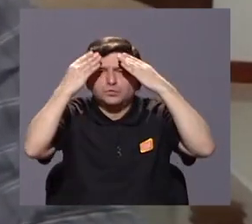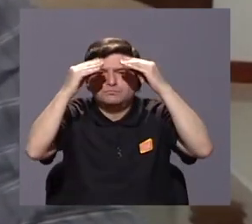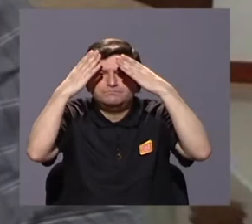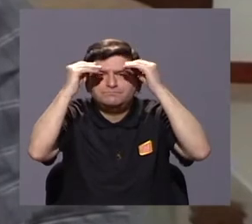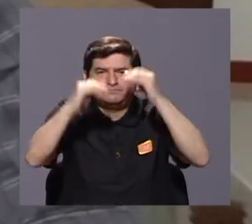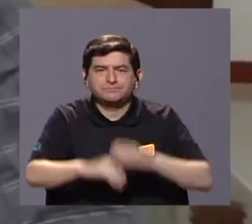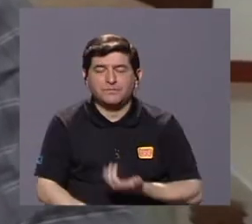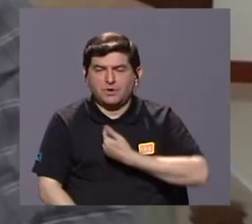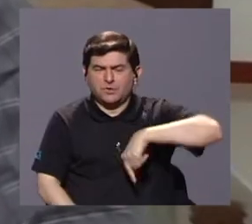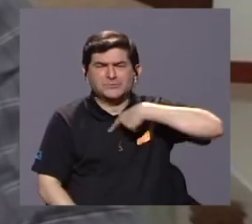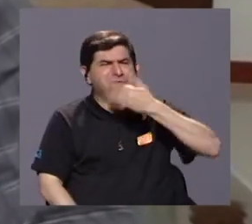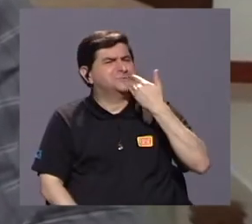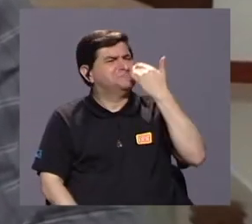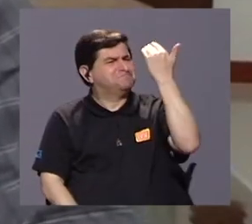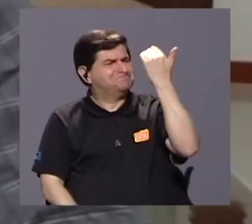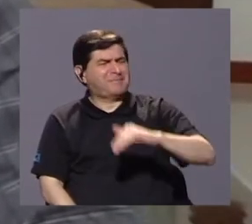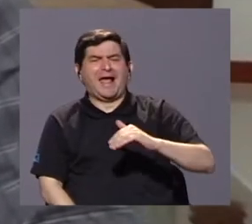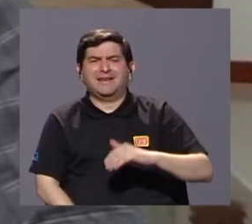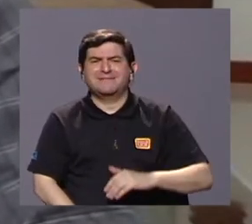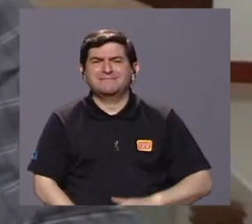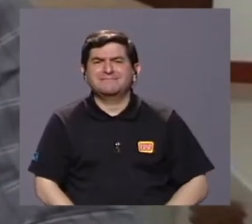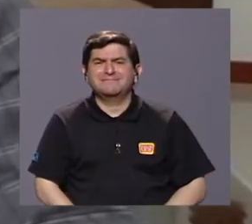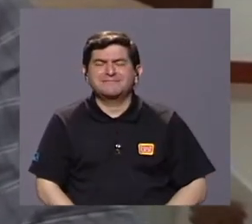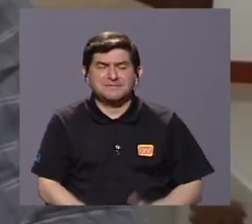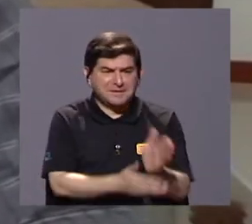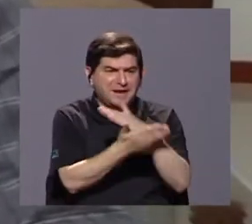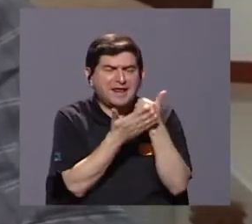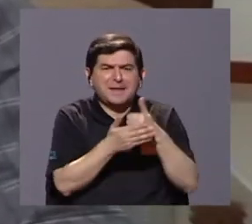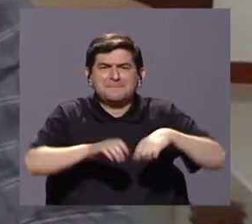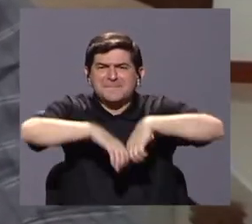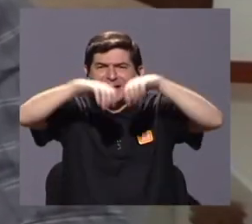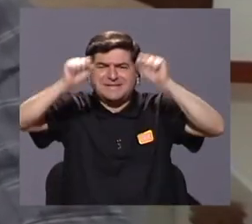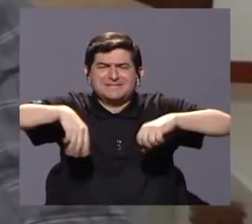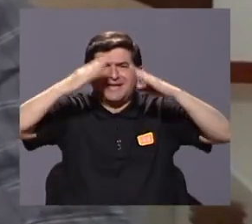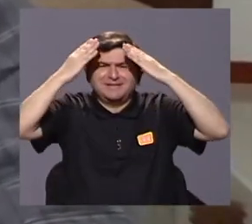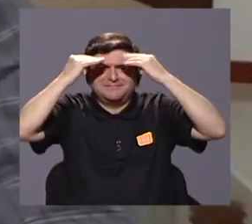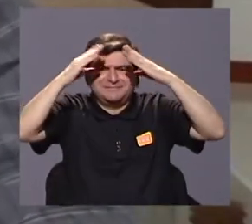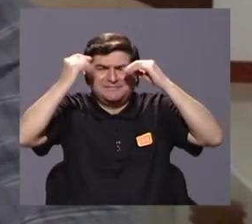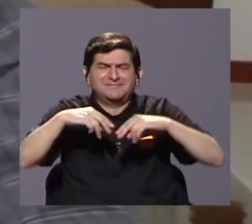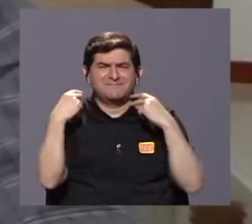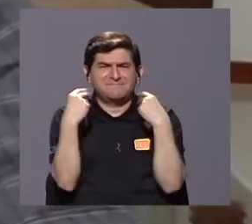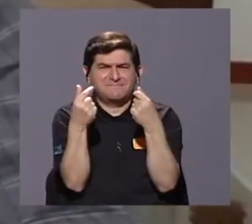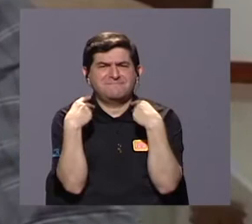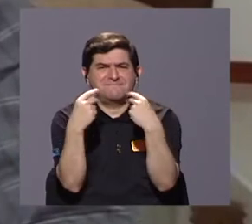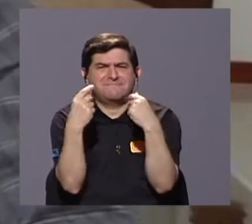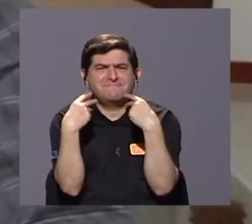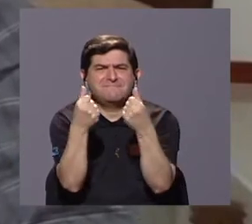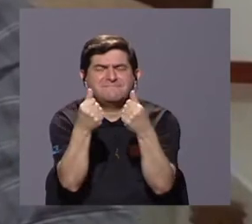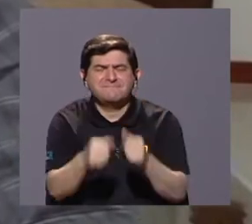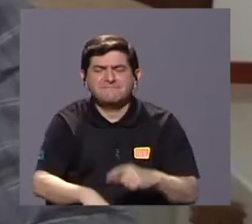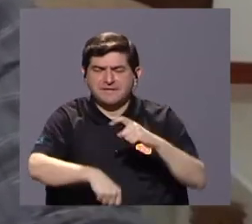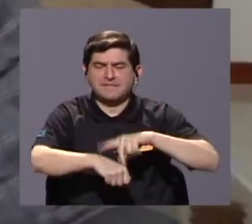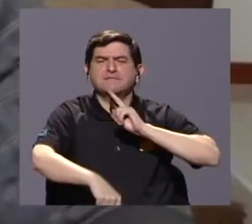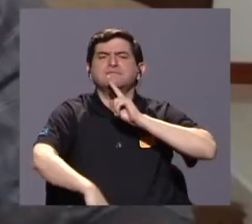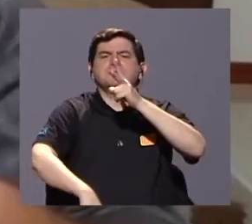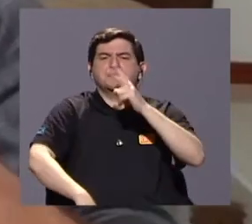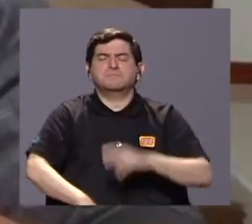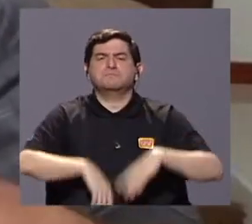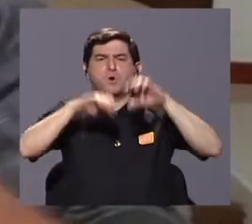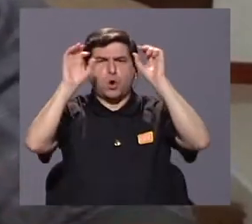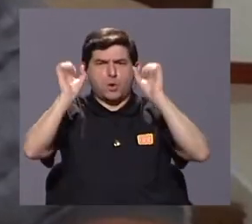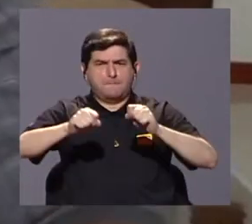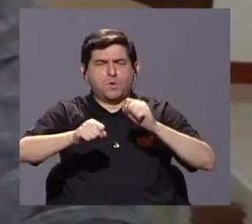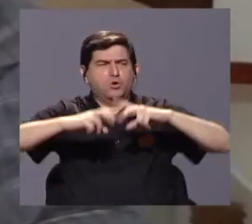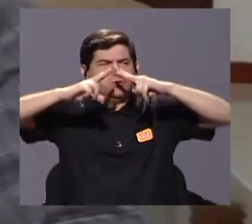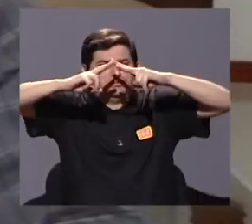hemos estado muy mal en la parte de sistemas de información automatizados en tiempo real para poder